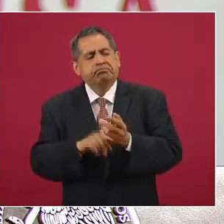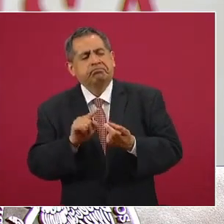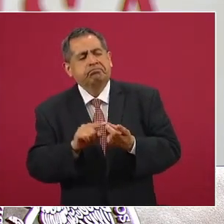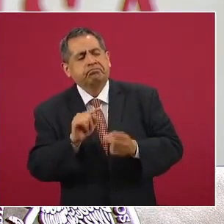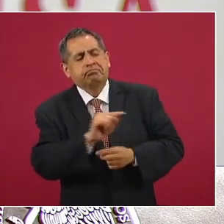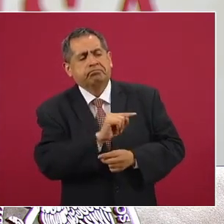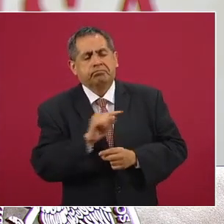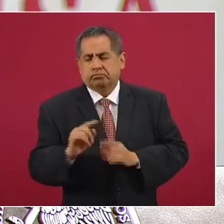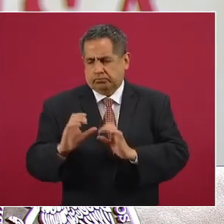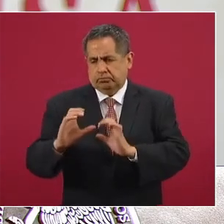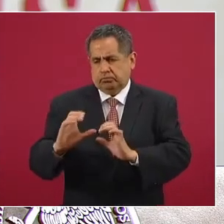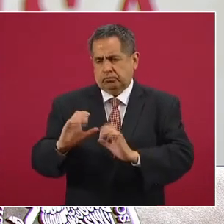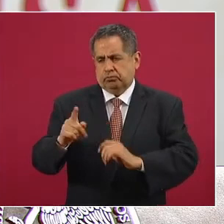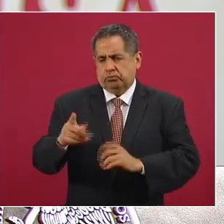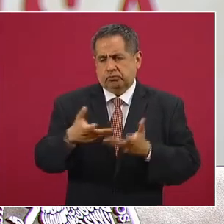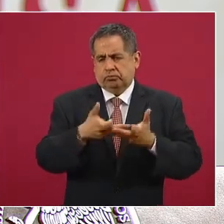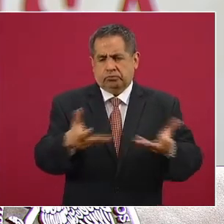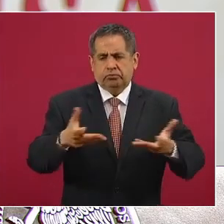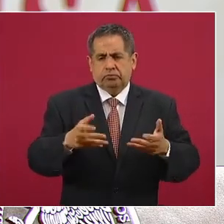que cuide